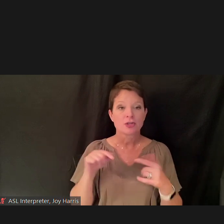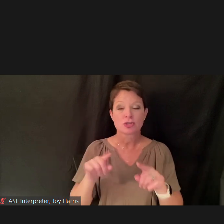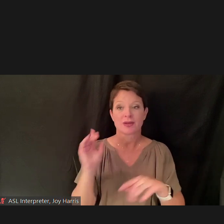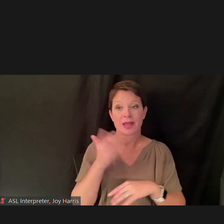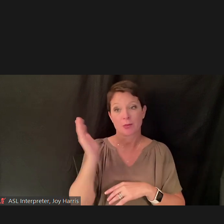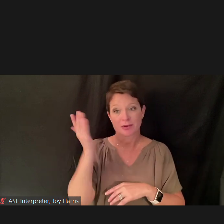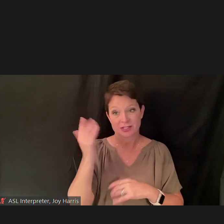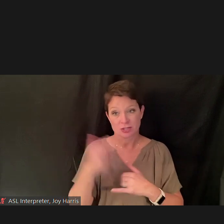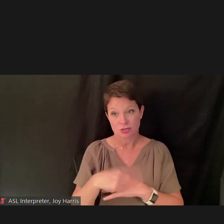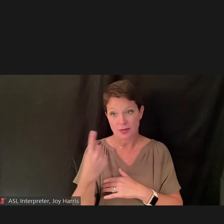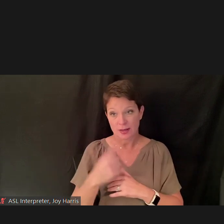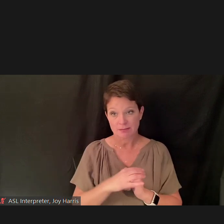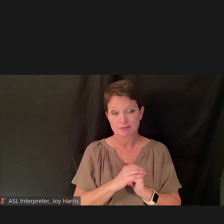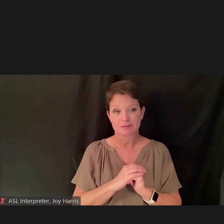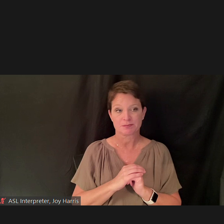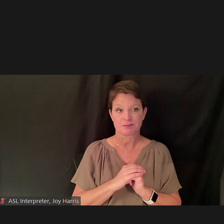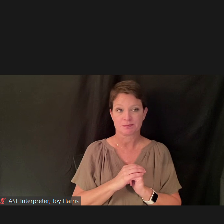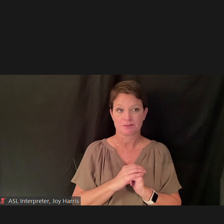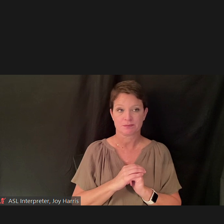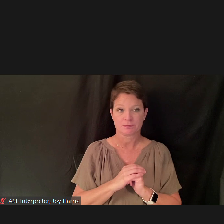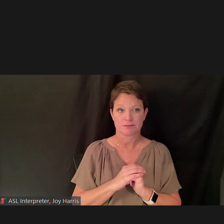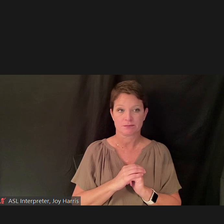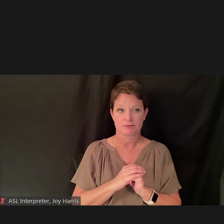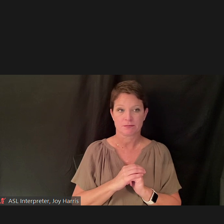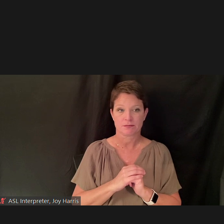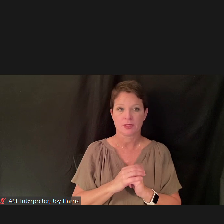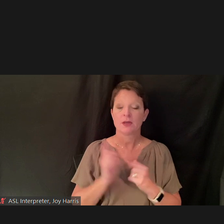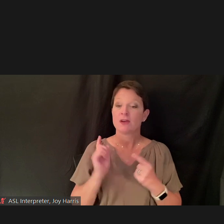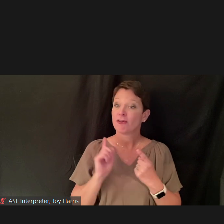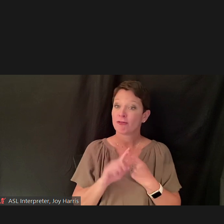con un correo electrónico.